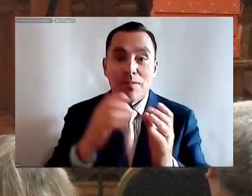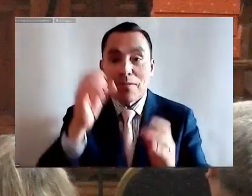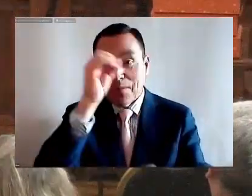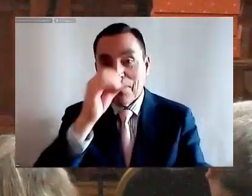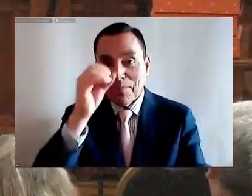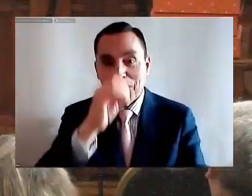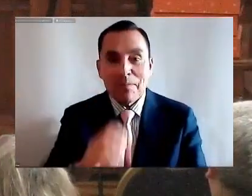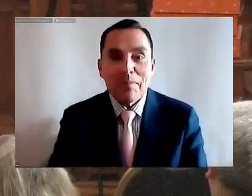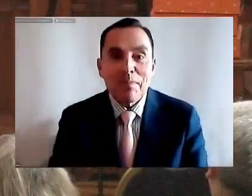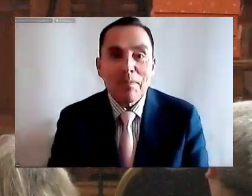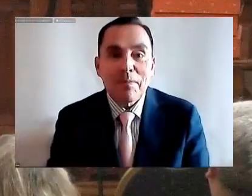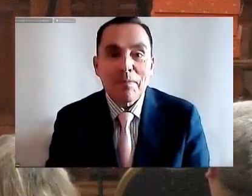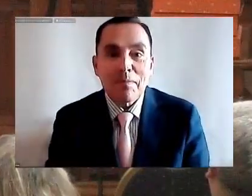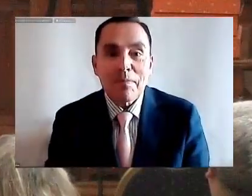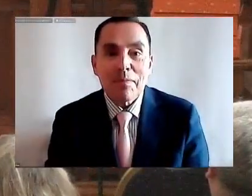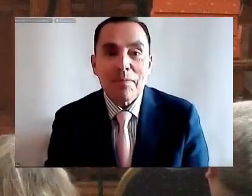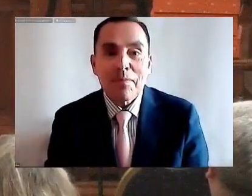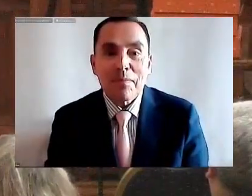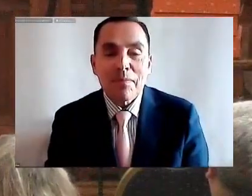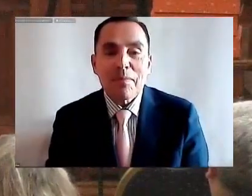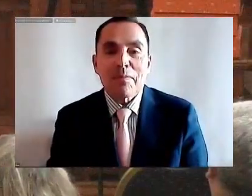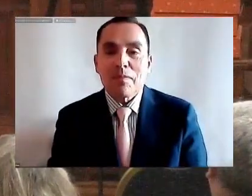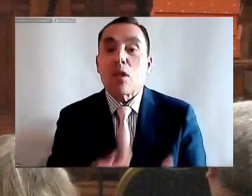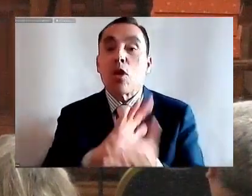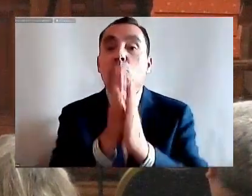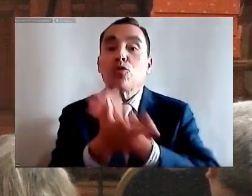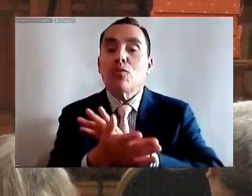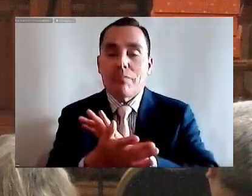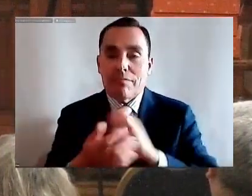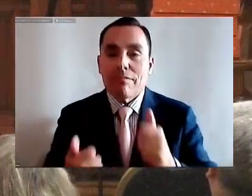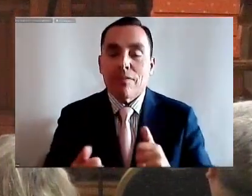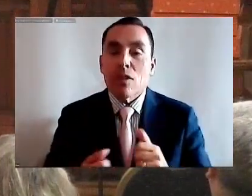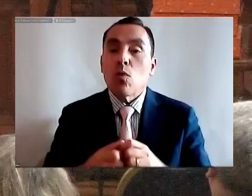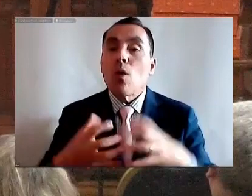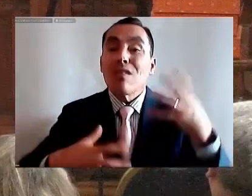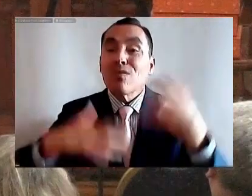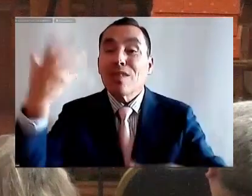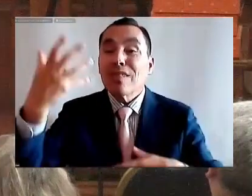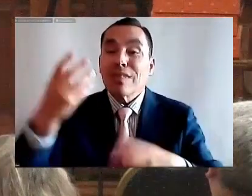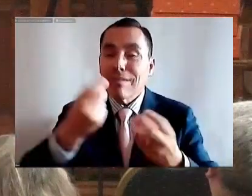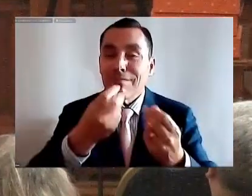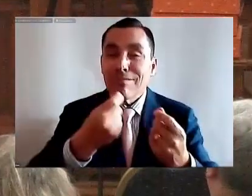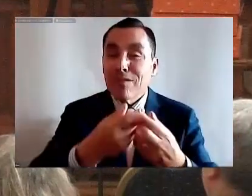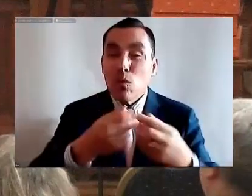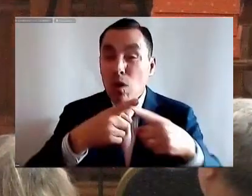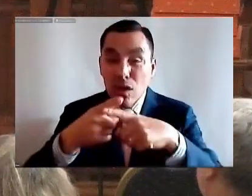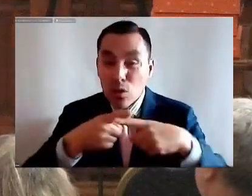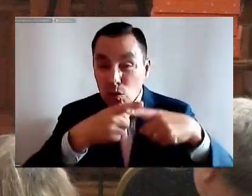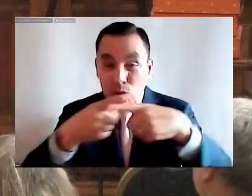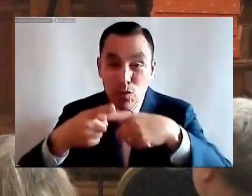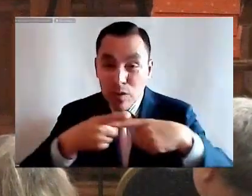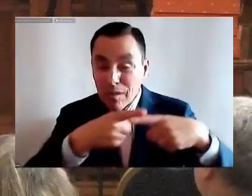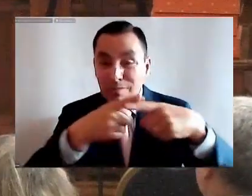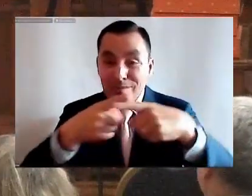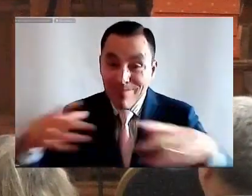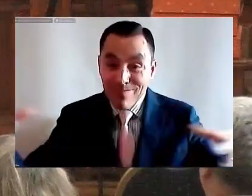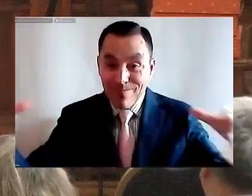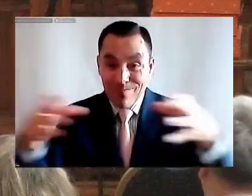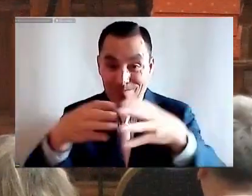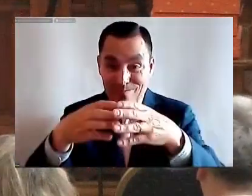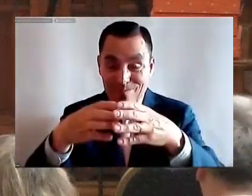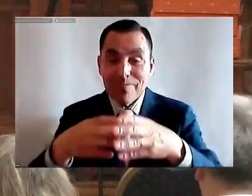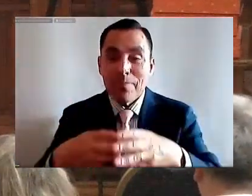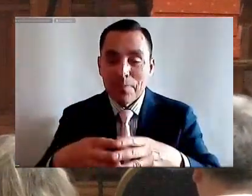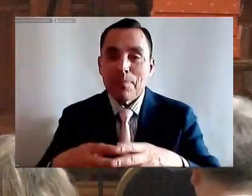Bueno, el tema, vamos con el primer tema, quizás en violencia económica, el tema de las sociedades. Yo creo que ahí